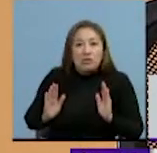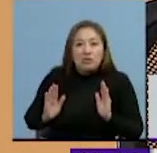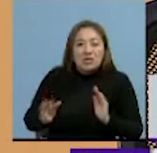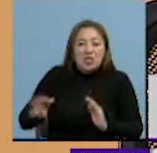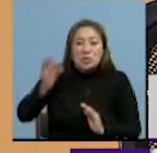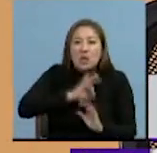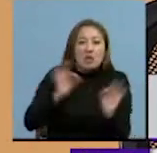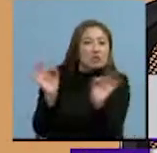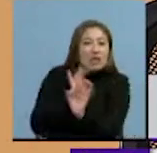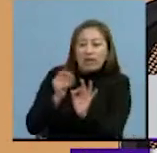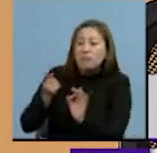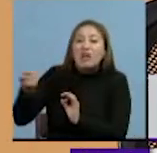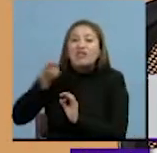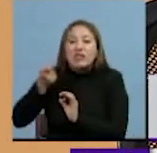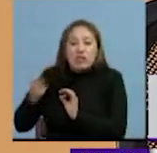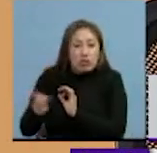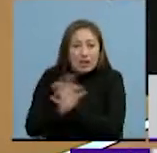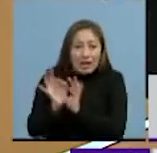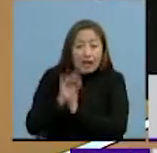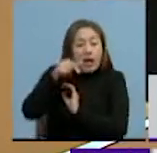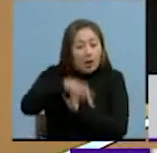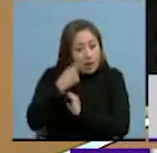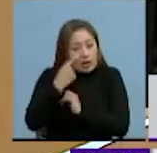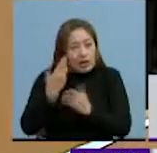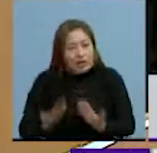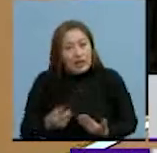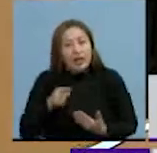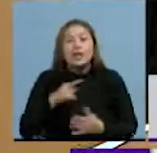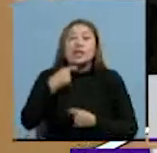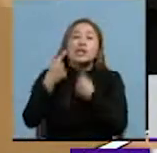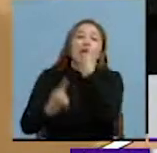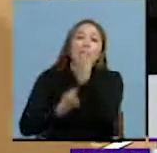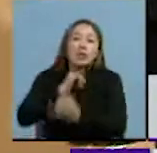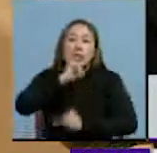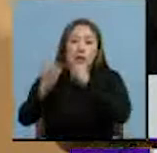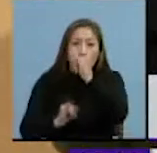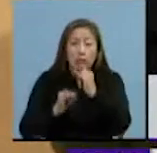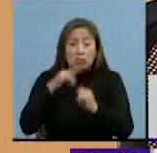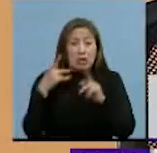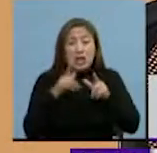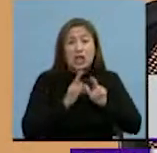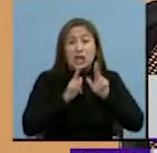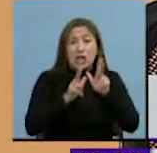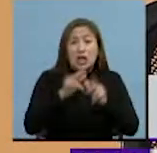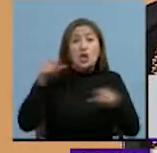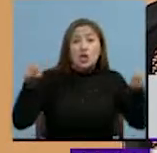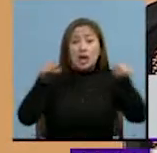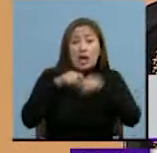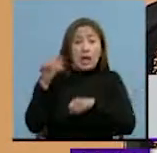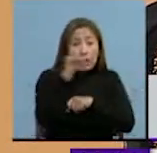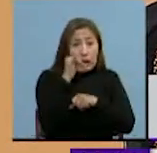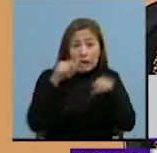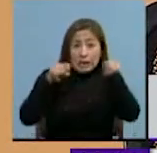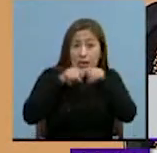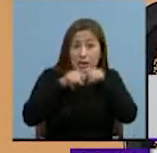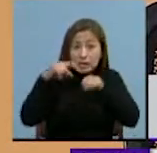cobraba ninguna pensión. Entonces, seguramente aquí hay que dar una respuesta a la gente. Le dijeron a las cámaras de Jujuy Investiga que al día siguiente nos